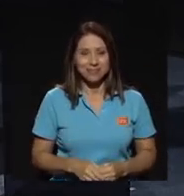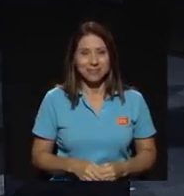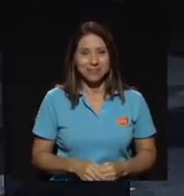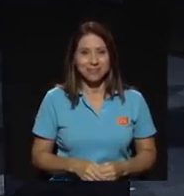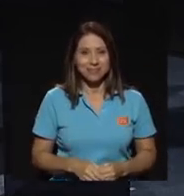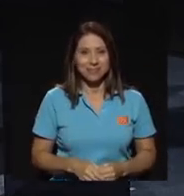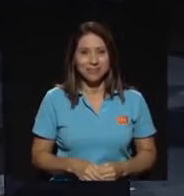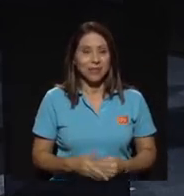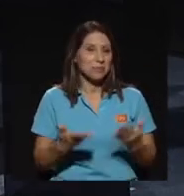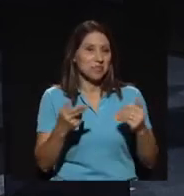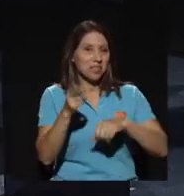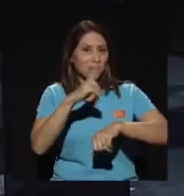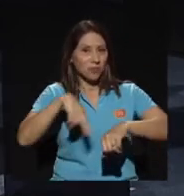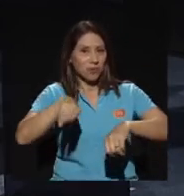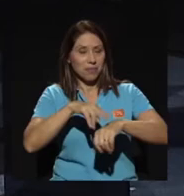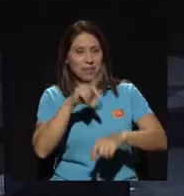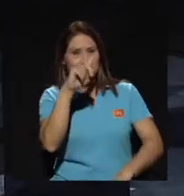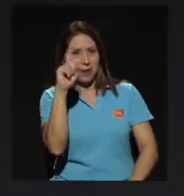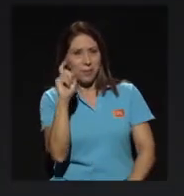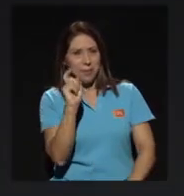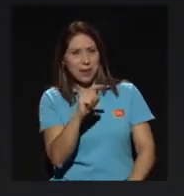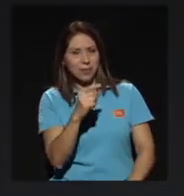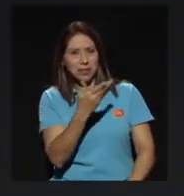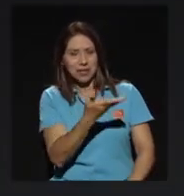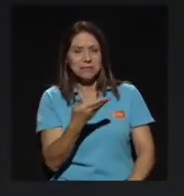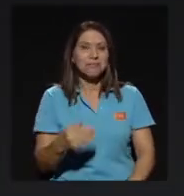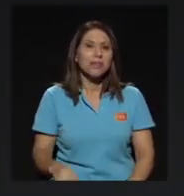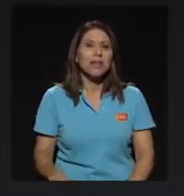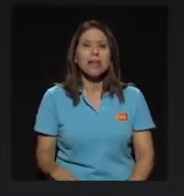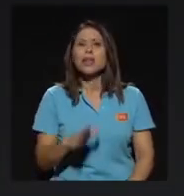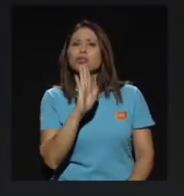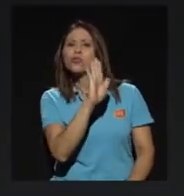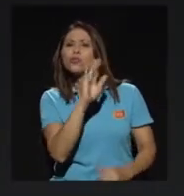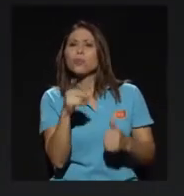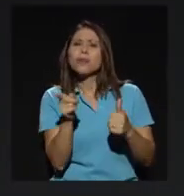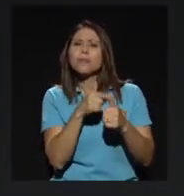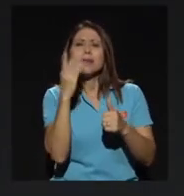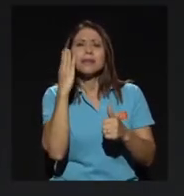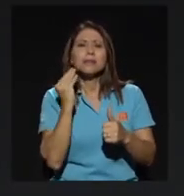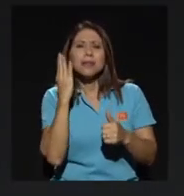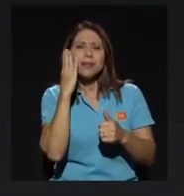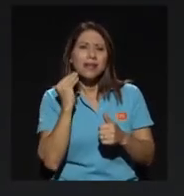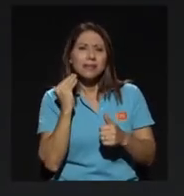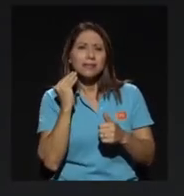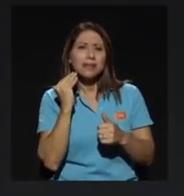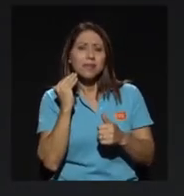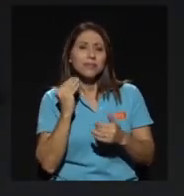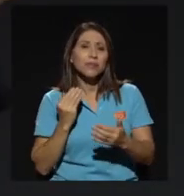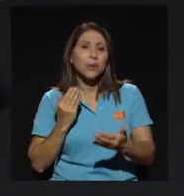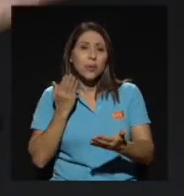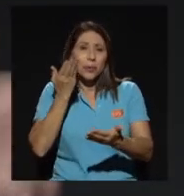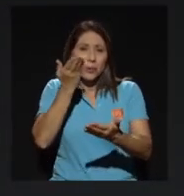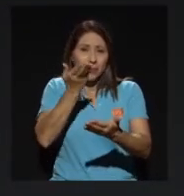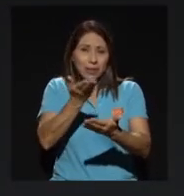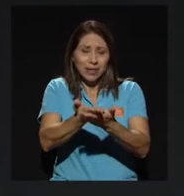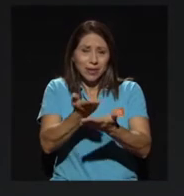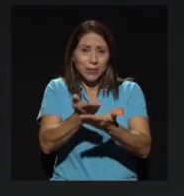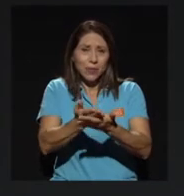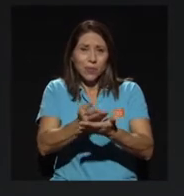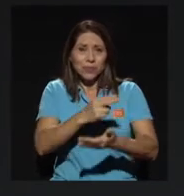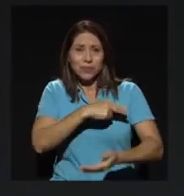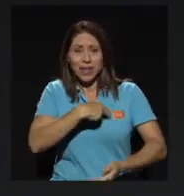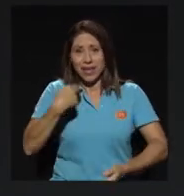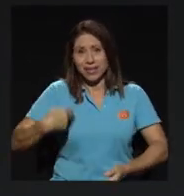la pregunta natural con lo marco de inicio es cuál fue su primera experiencia al llegar a